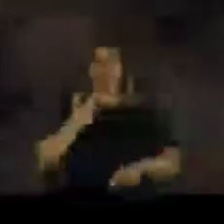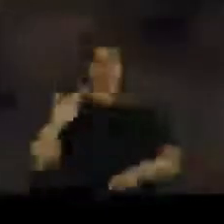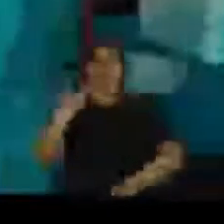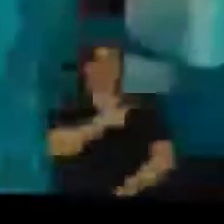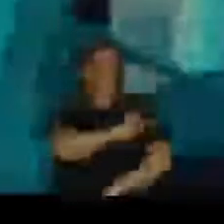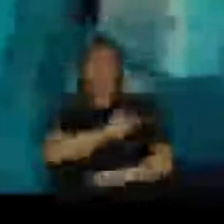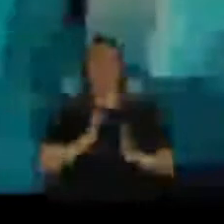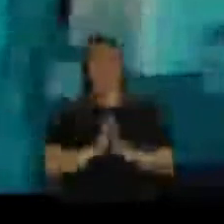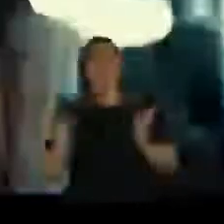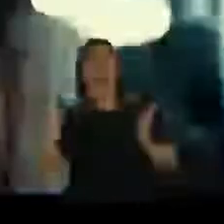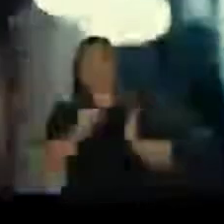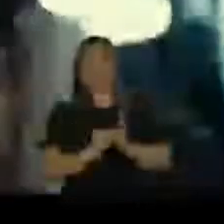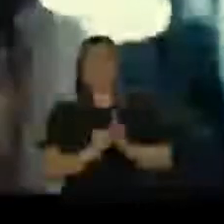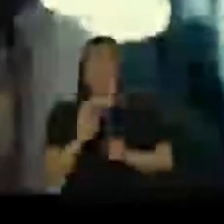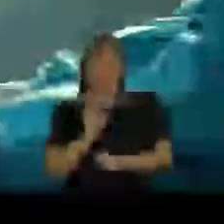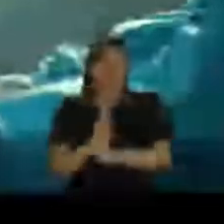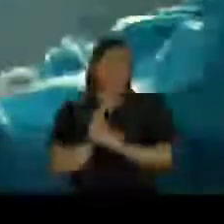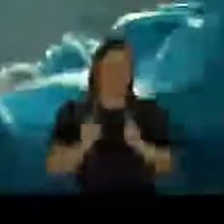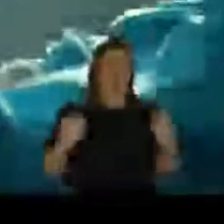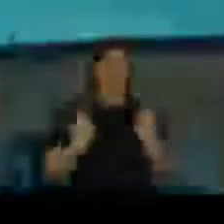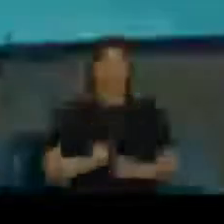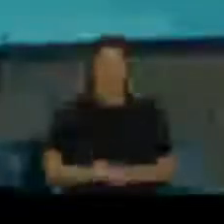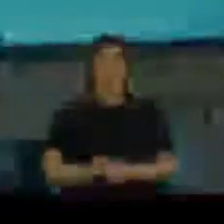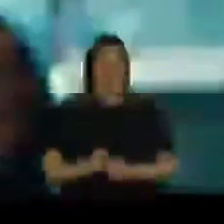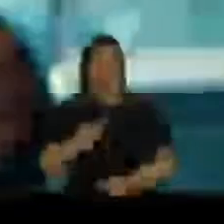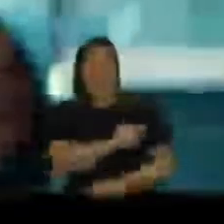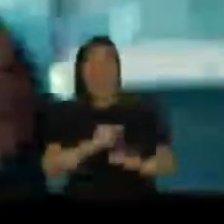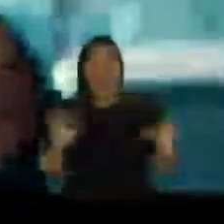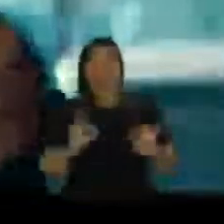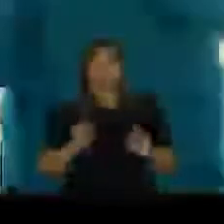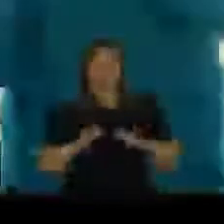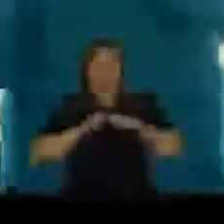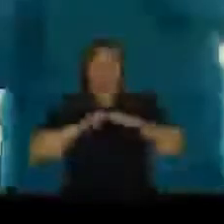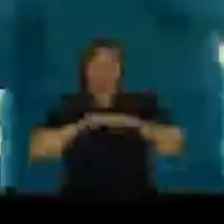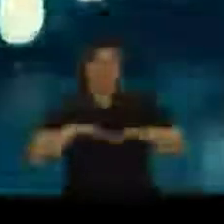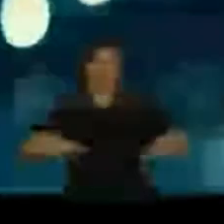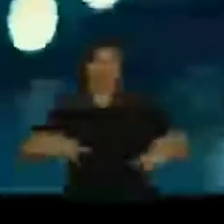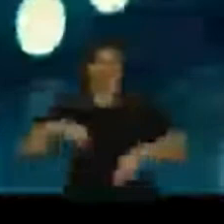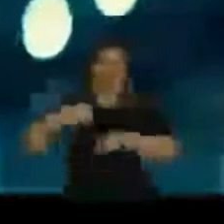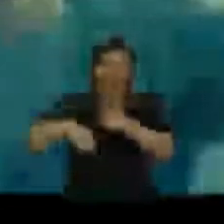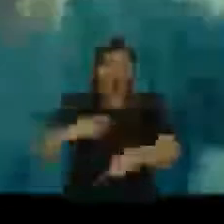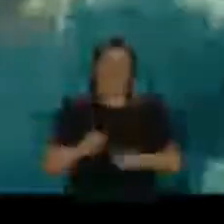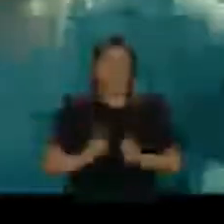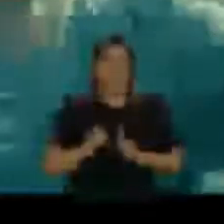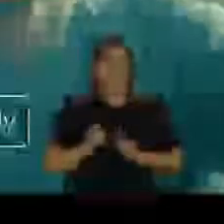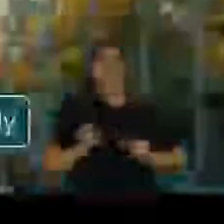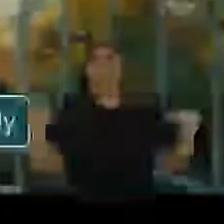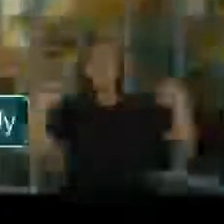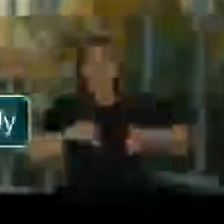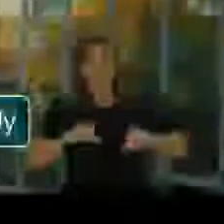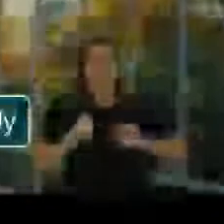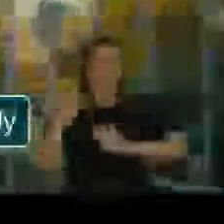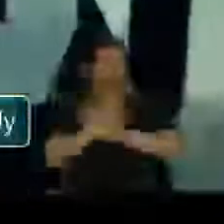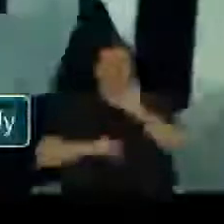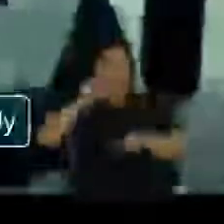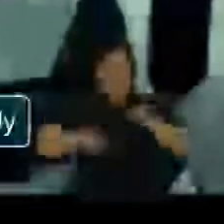ahora para conseguir una protección segura. Si no lo hacen, el virus seguirá circulando y la pandemia seguirá perjudicando a muchos